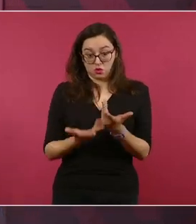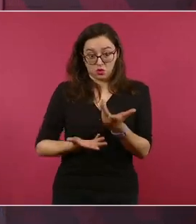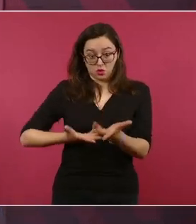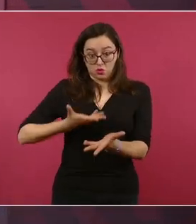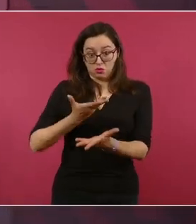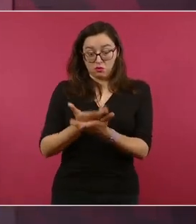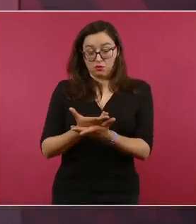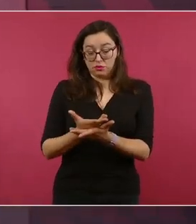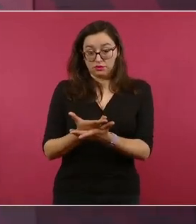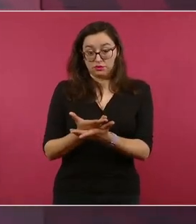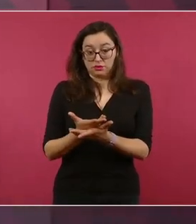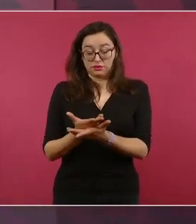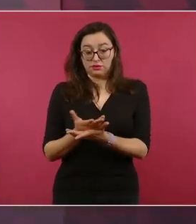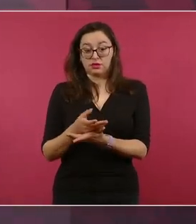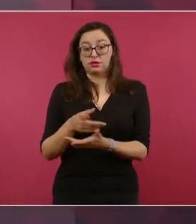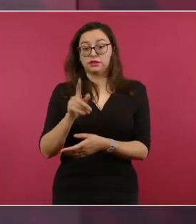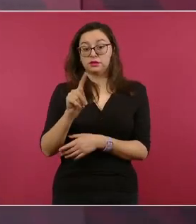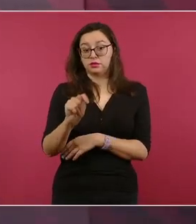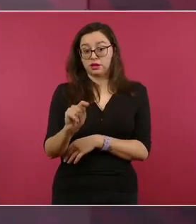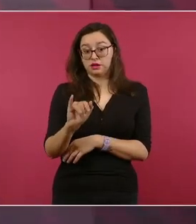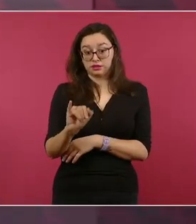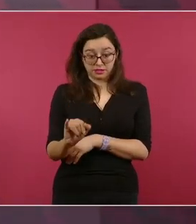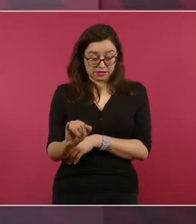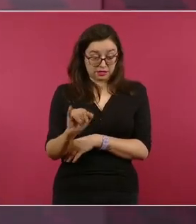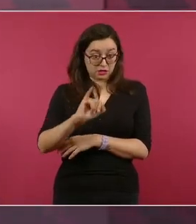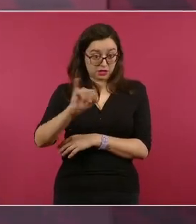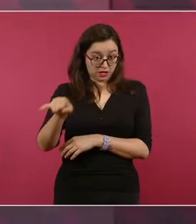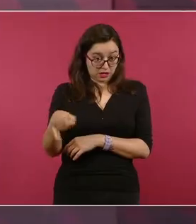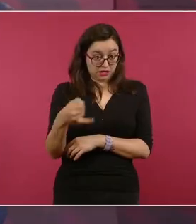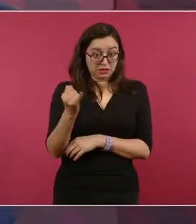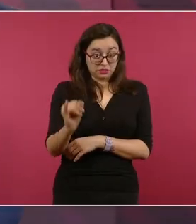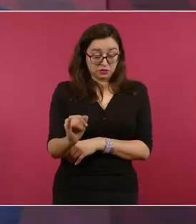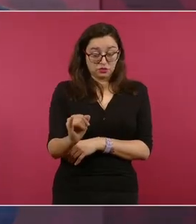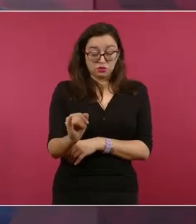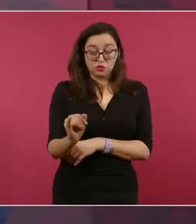Internacional de Justicia, en estos casos,